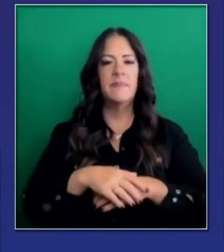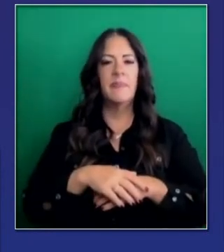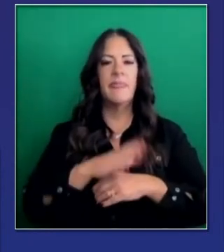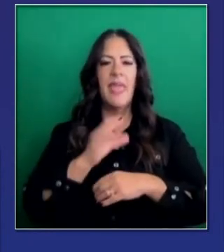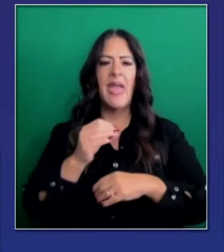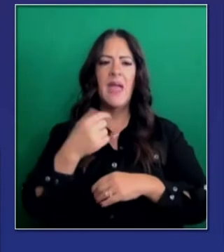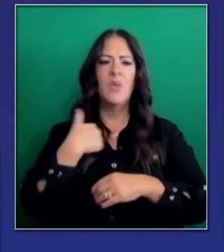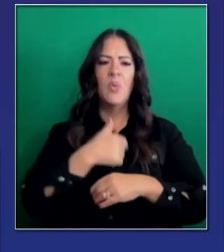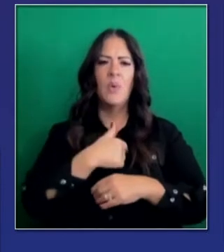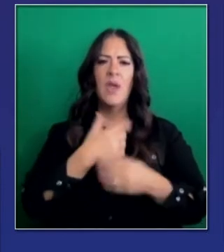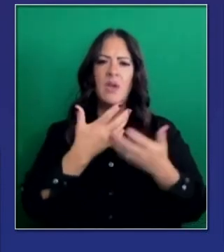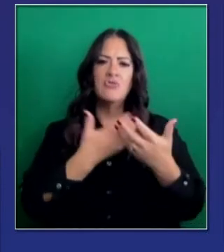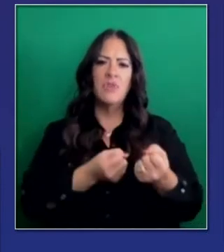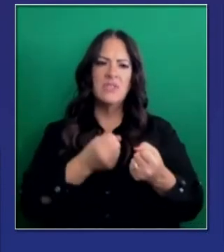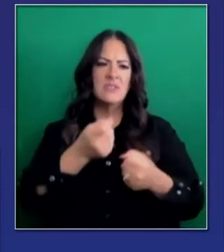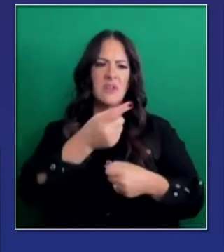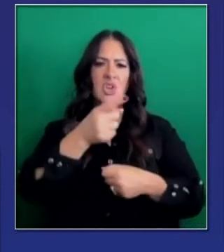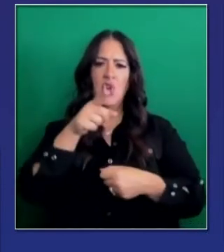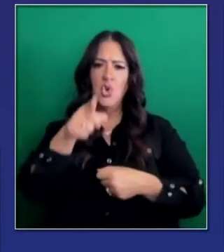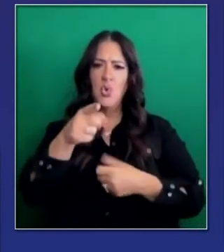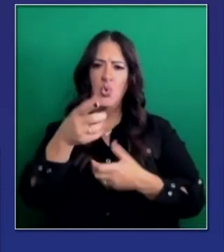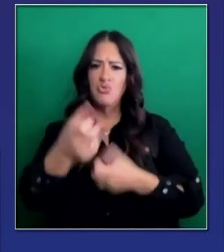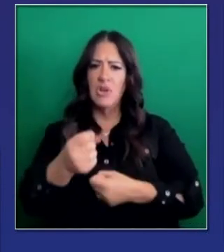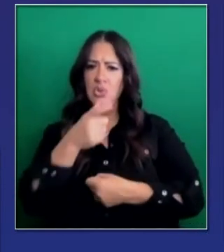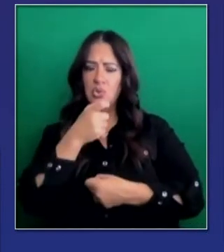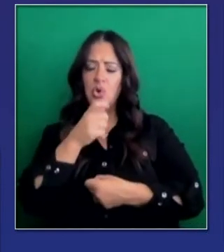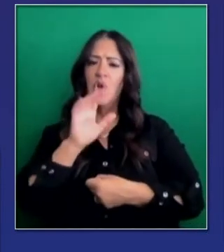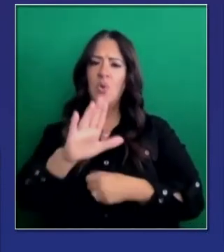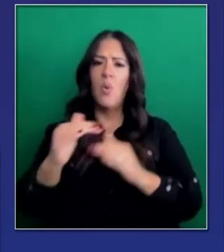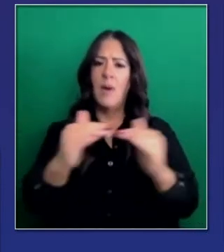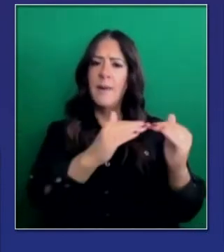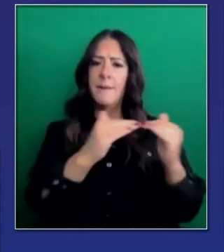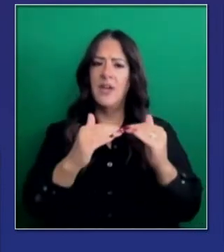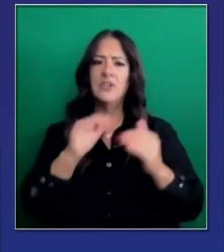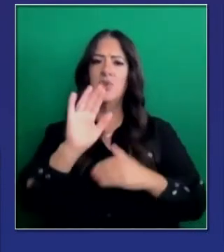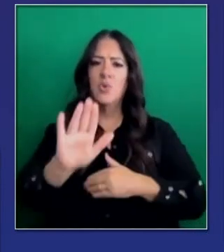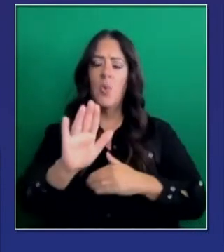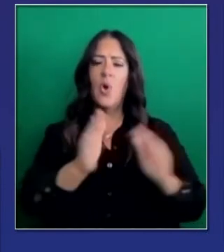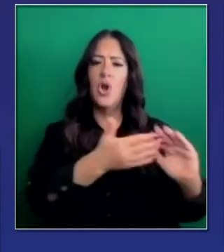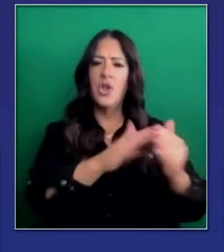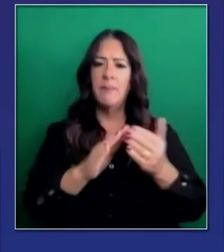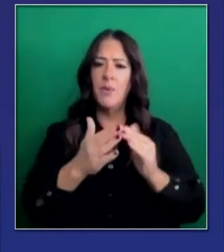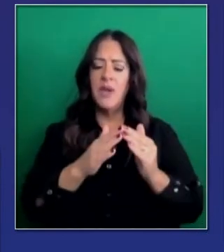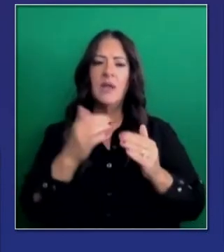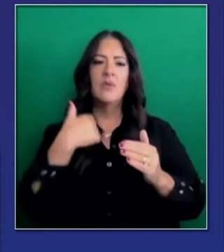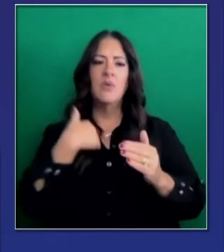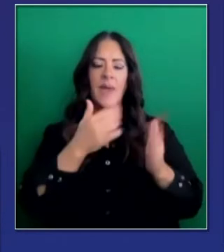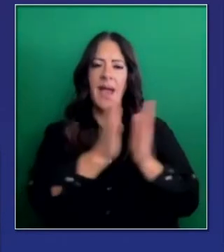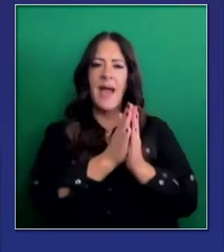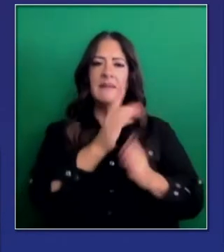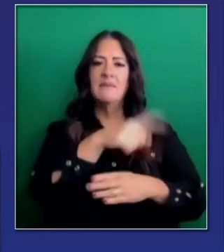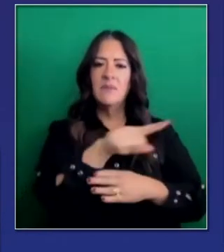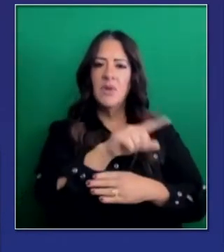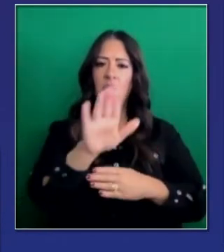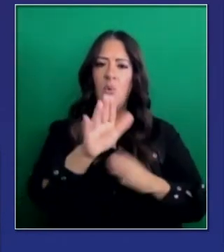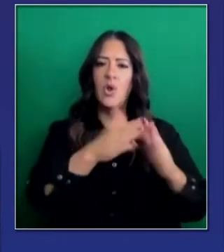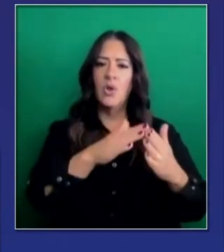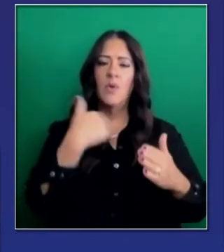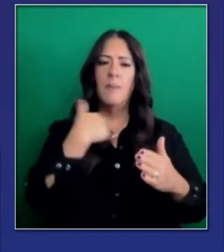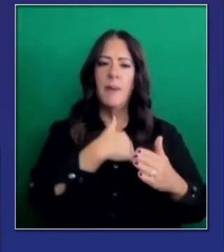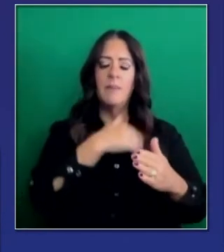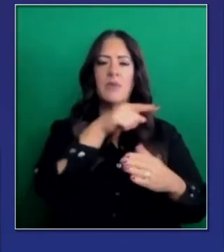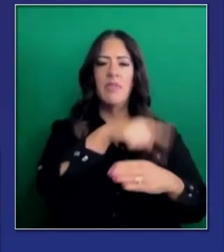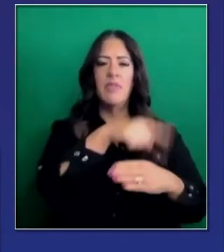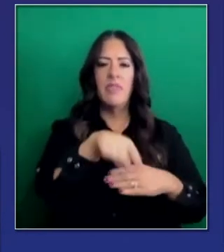bien establecida de acuerdo a programas anteriores particularmente con el censo y basado con campañas anteriores la